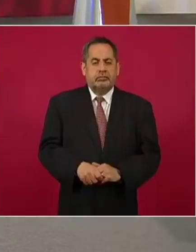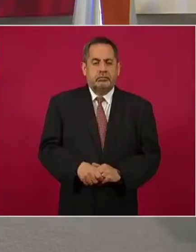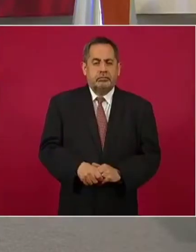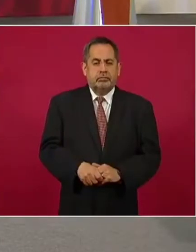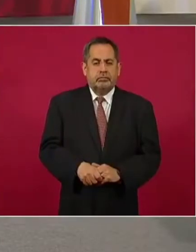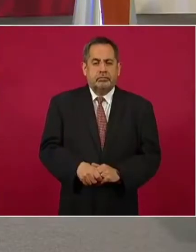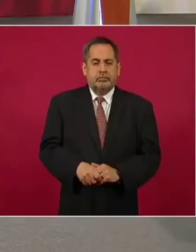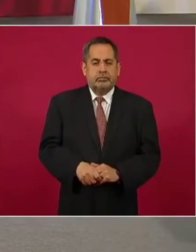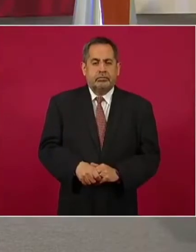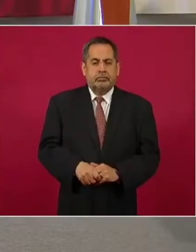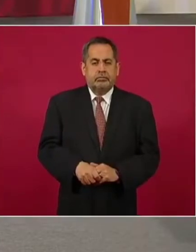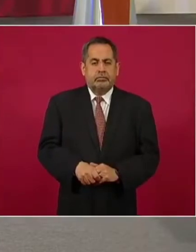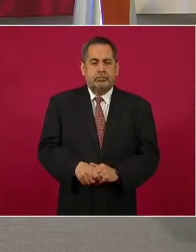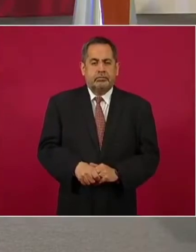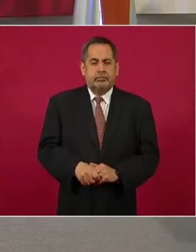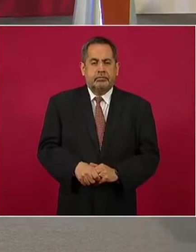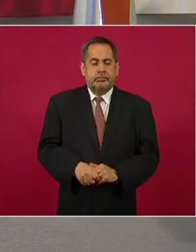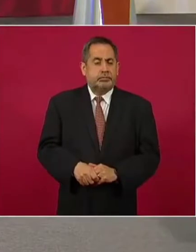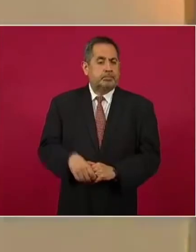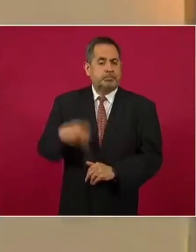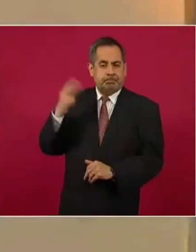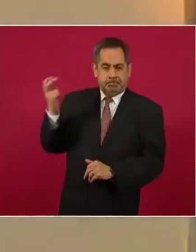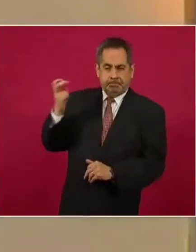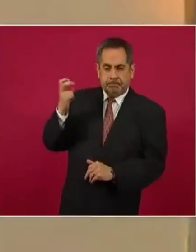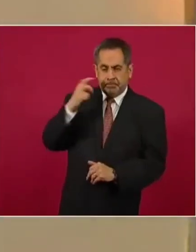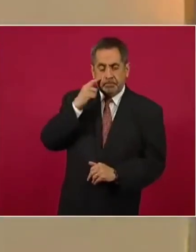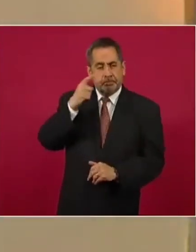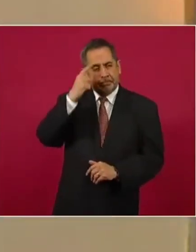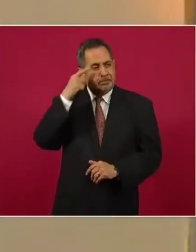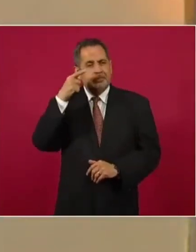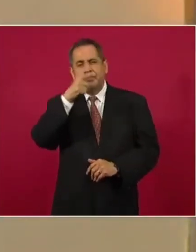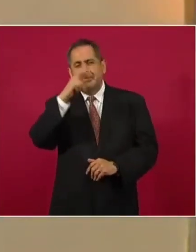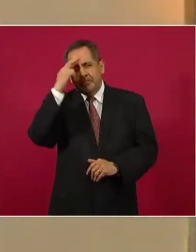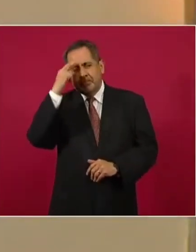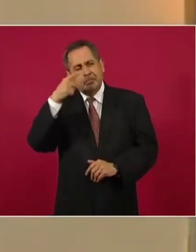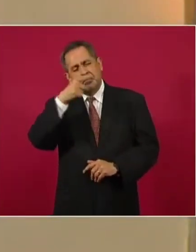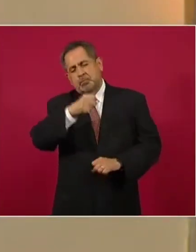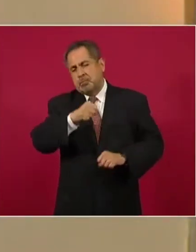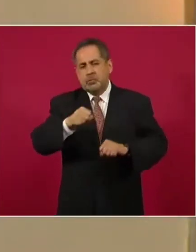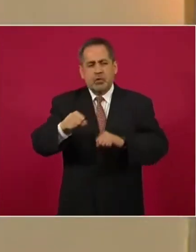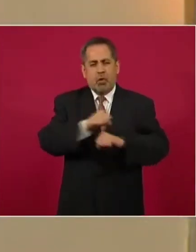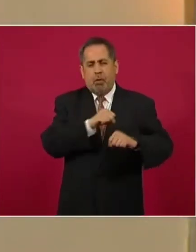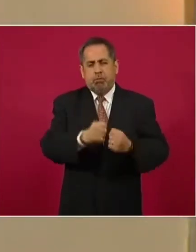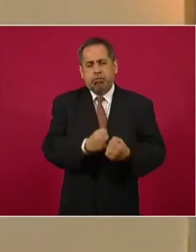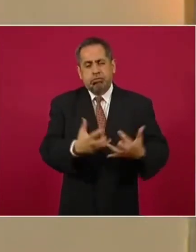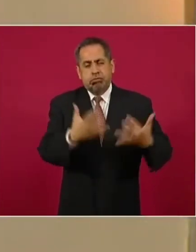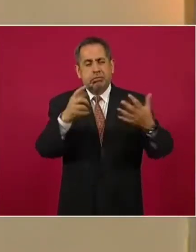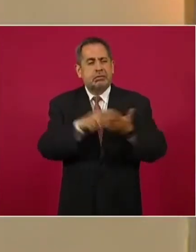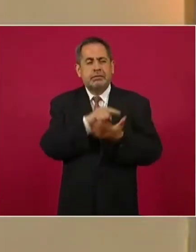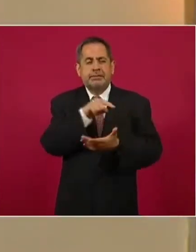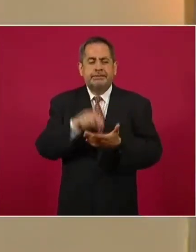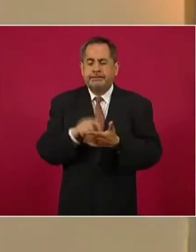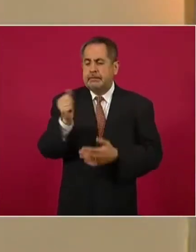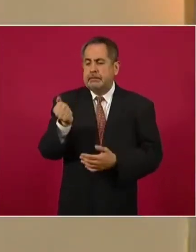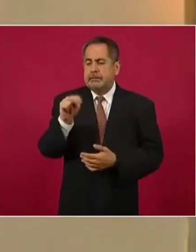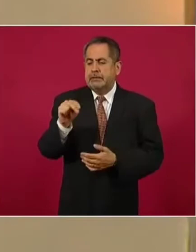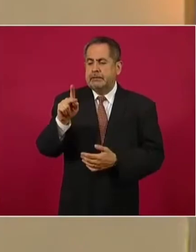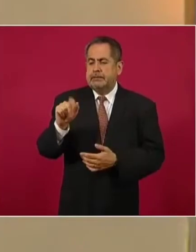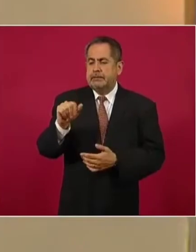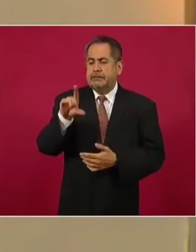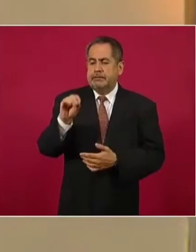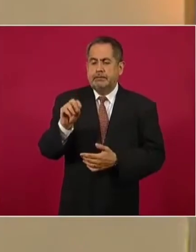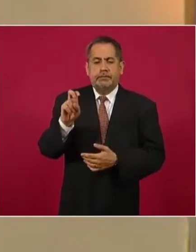siguiente este es el caso de la explosión que hubo en san pablo xochimehuacán en el